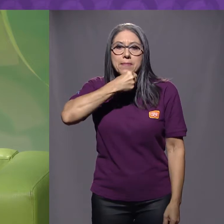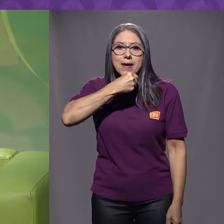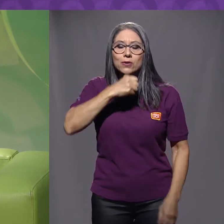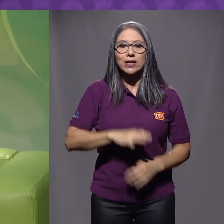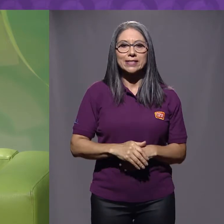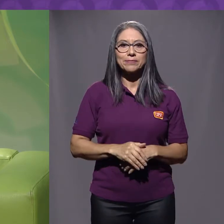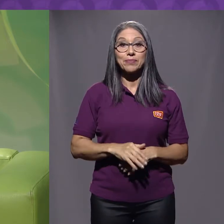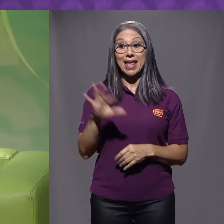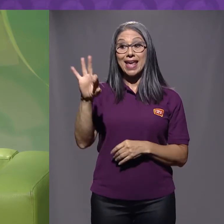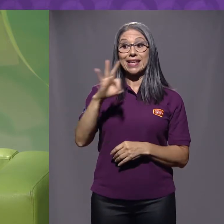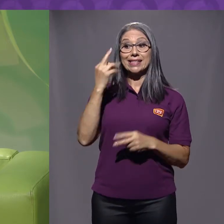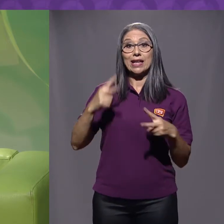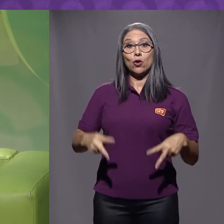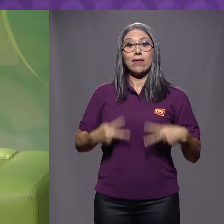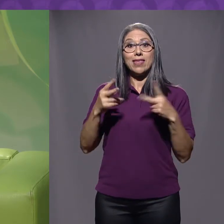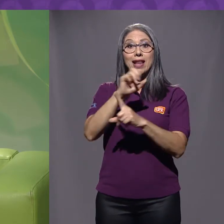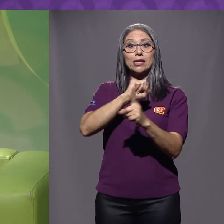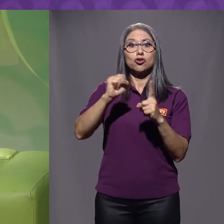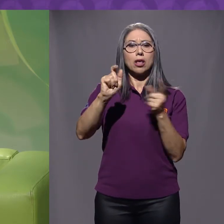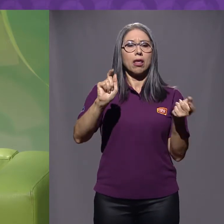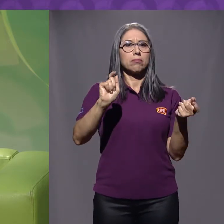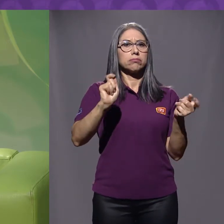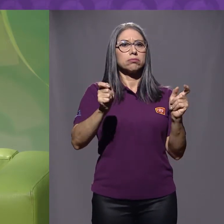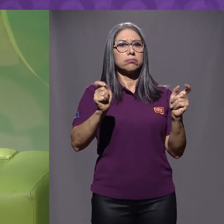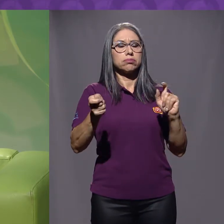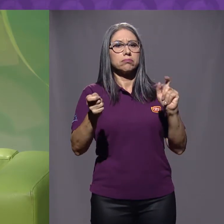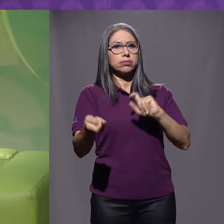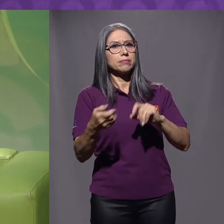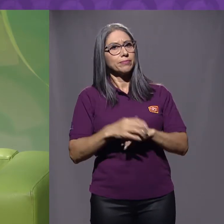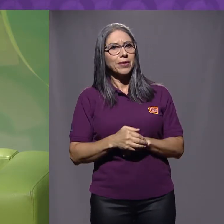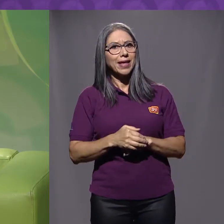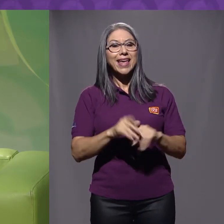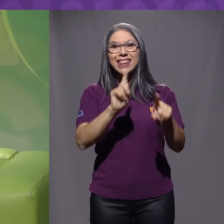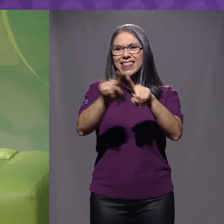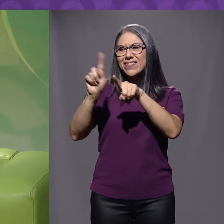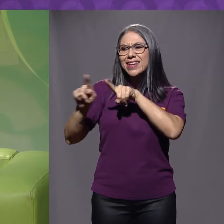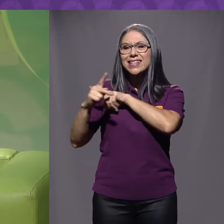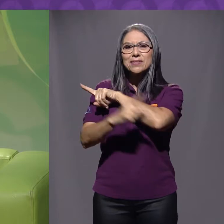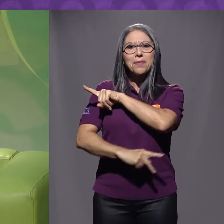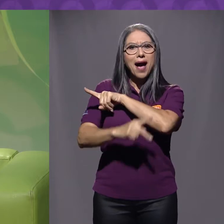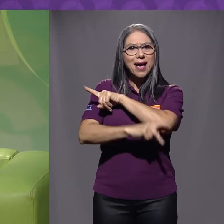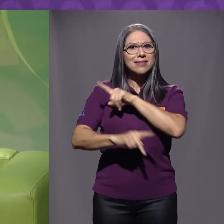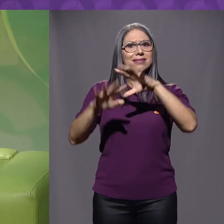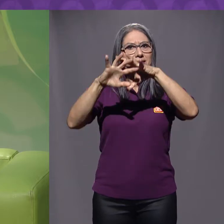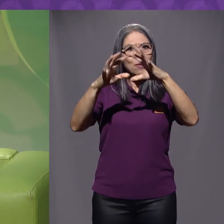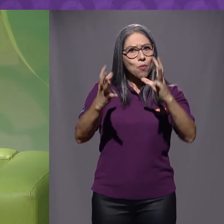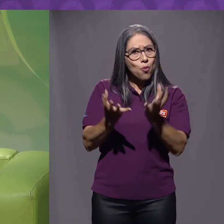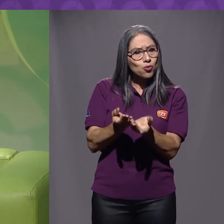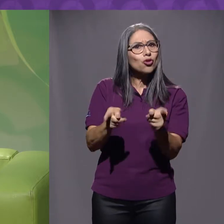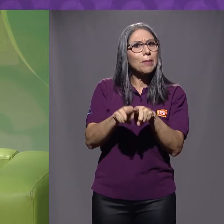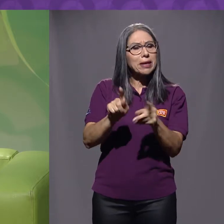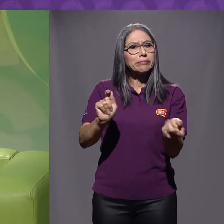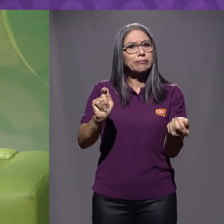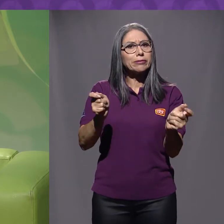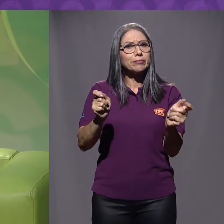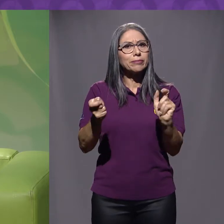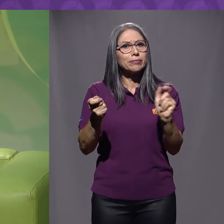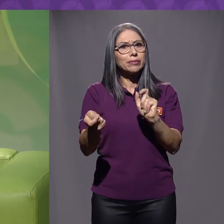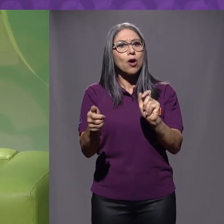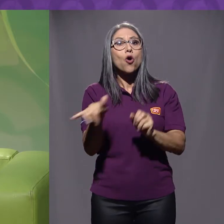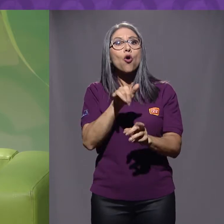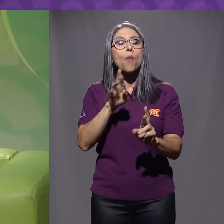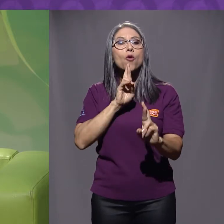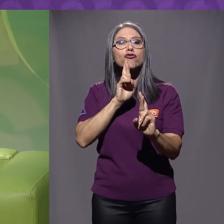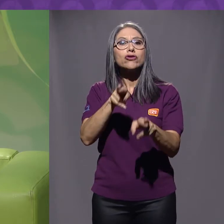los cambios del estilo de vida de nuestra sociedad y los diferentes países del mundo a raíz de las consecuencias de